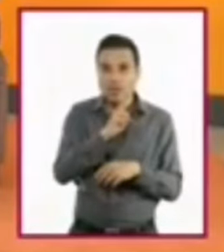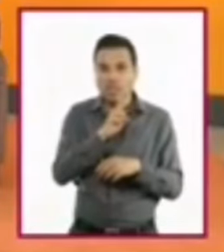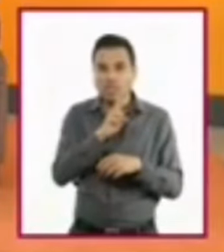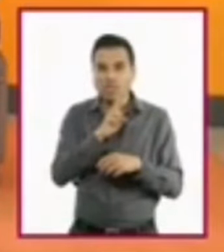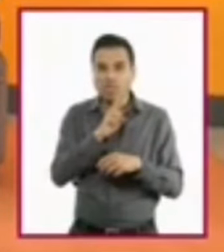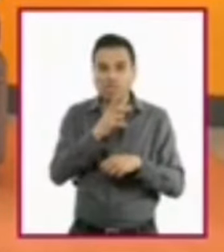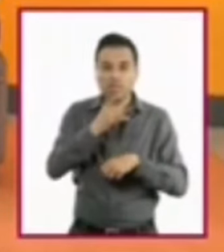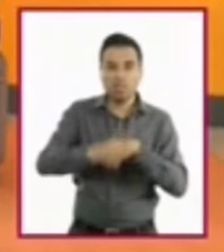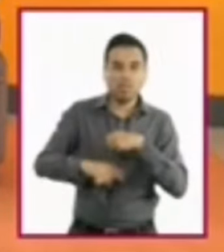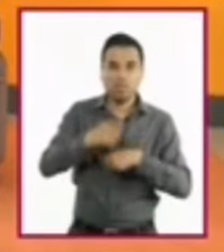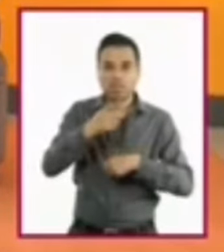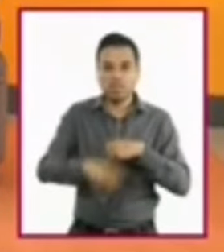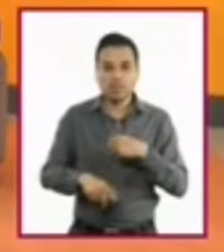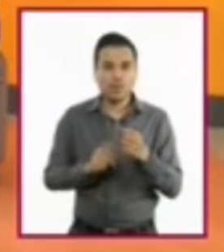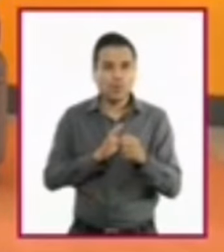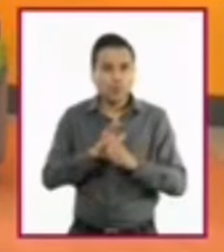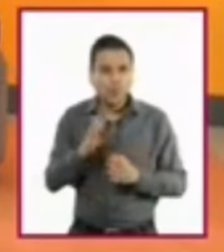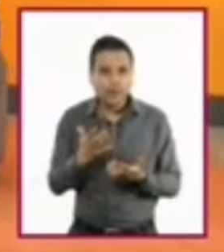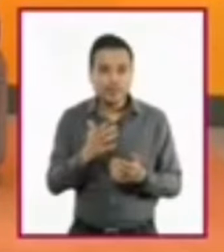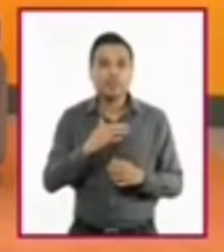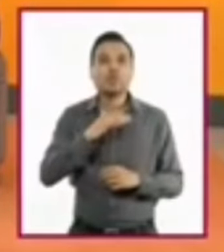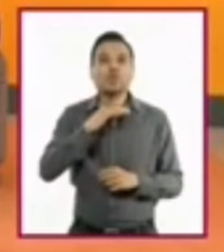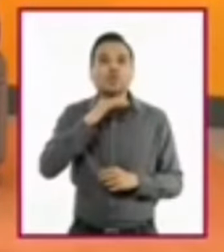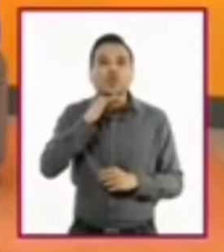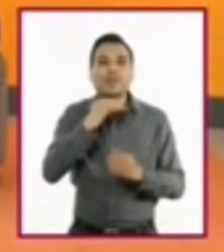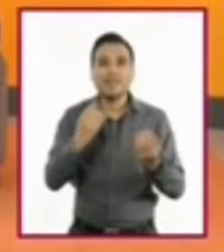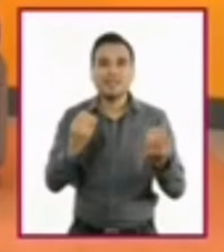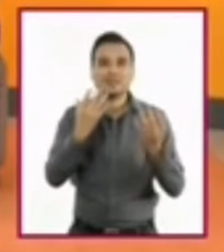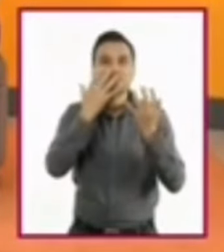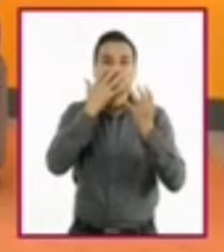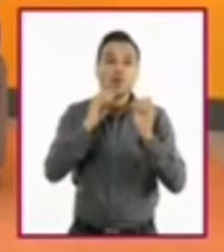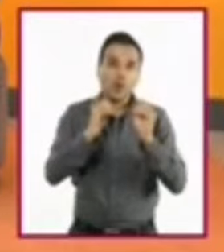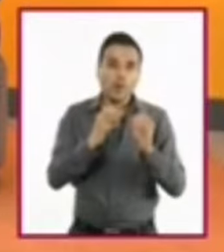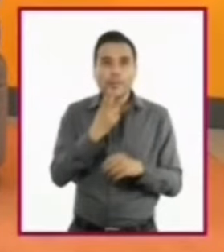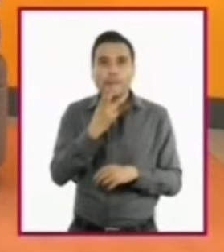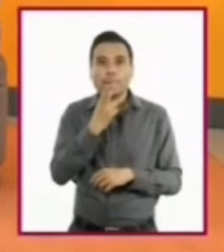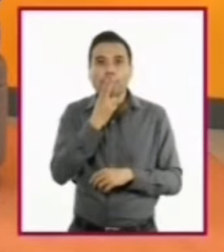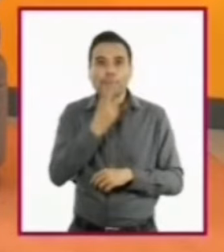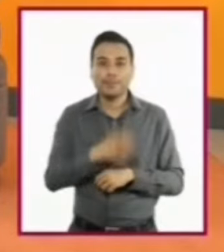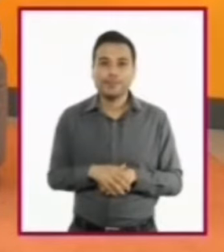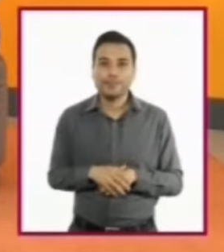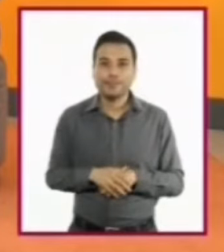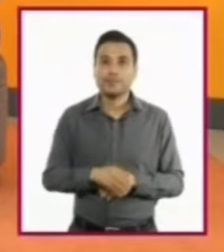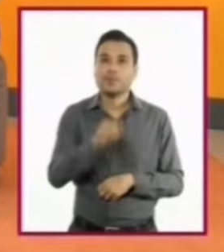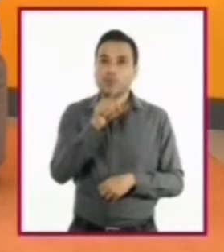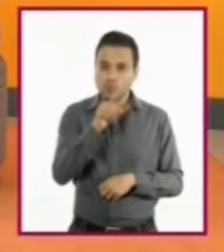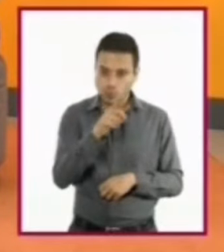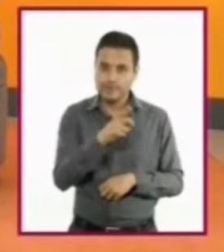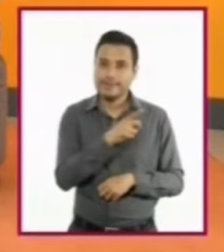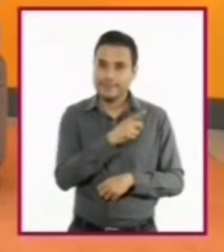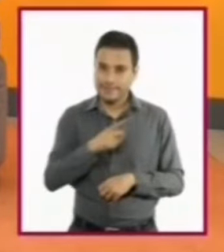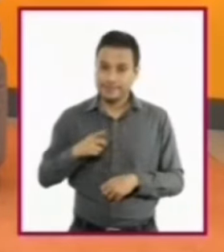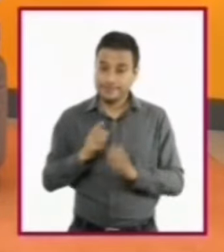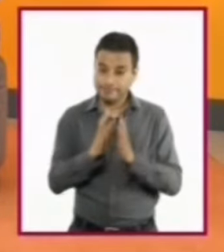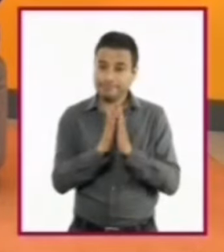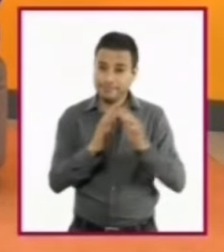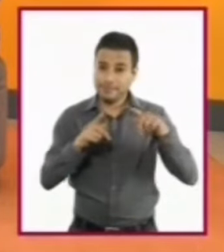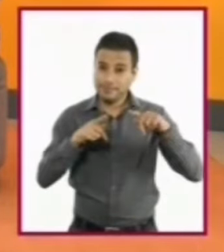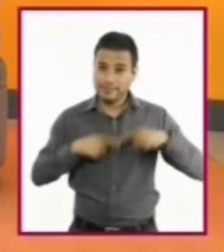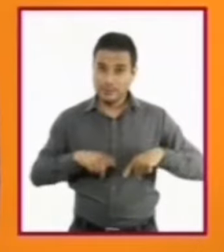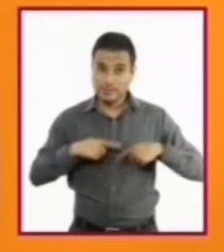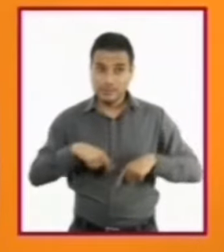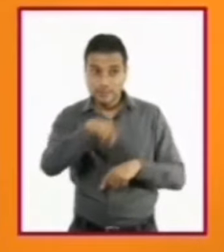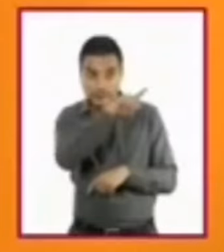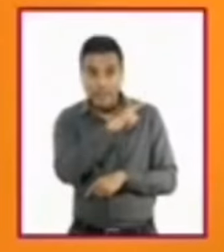contaminación y el humo del cigarro. Por lo tanto, es importante mantenernos alejados de las personas que consumen